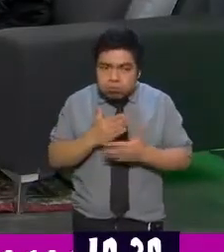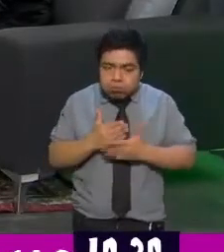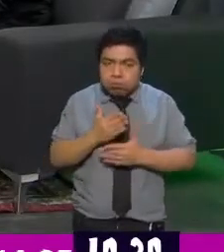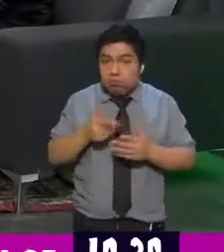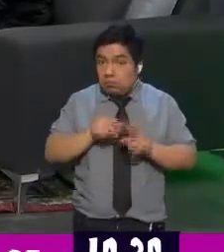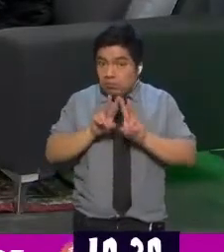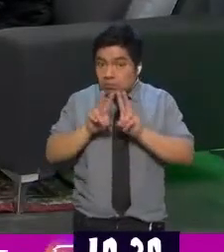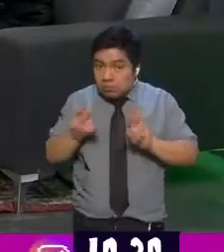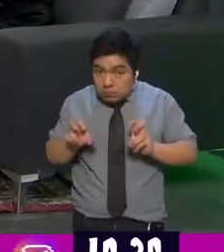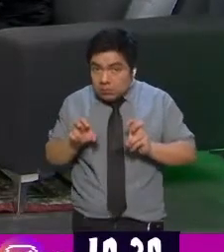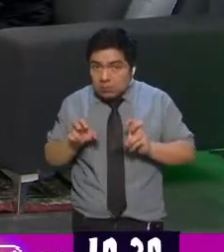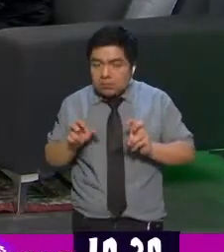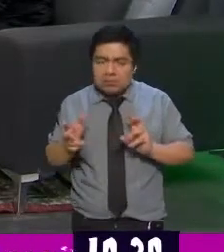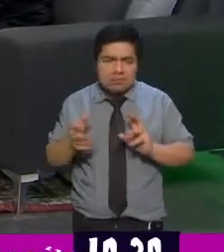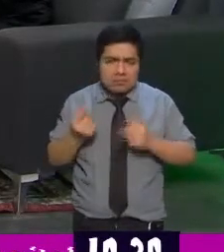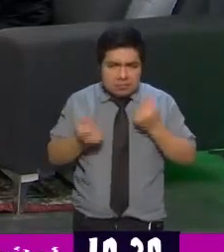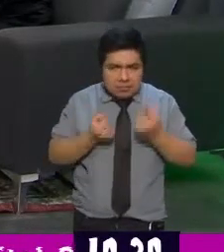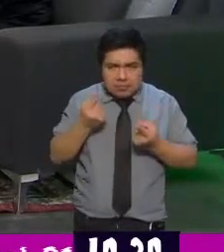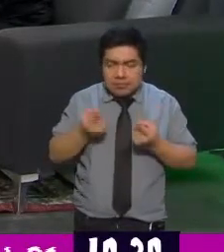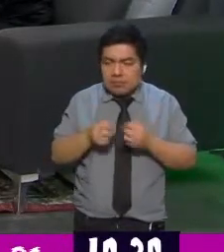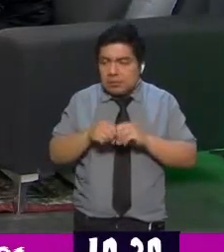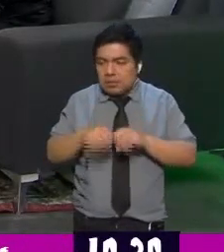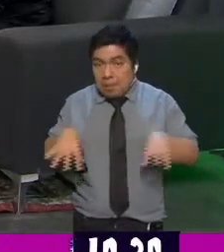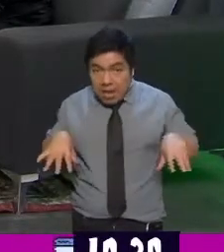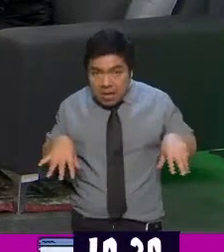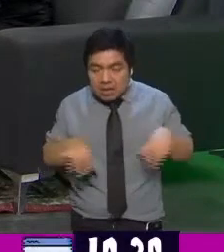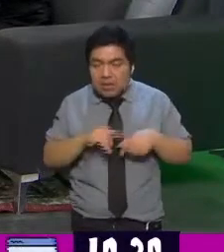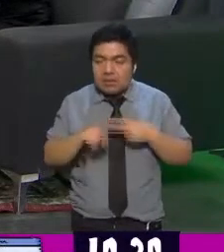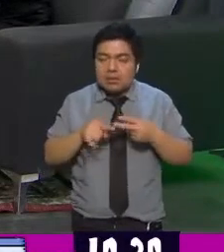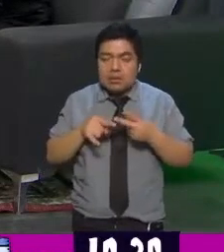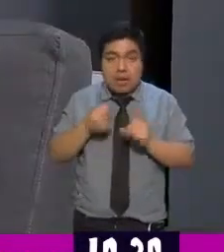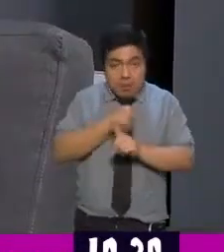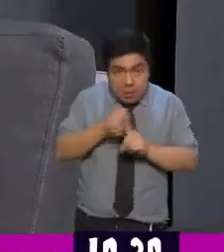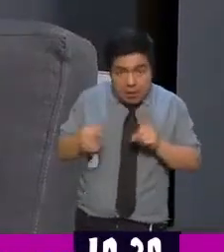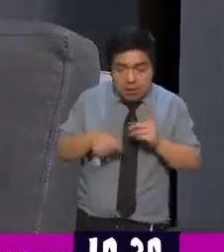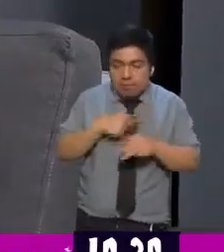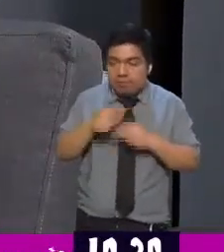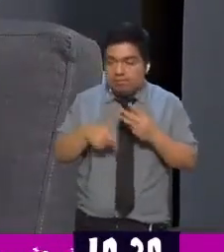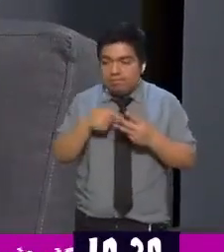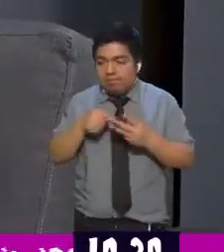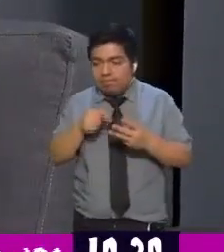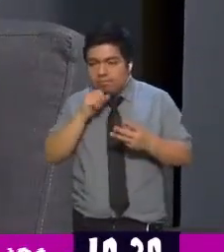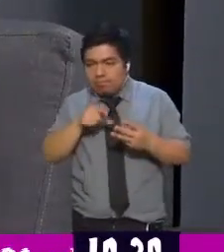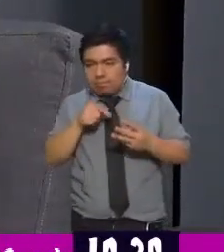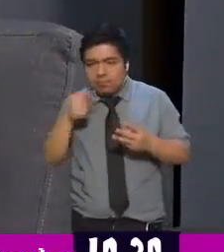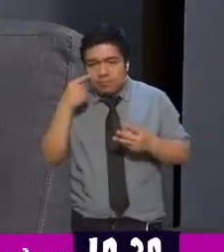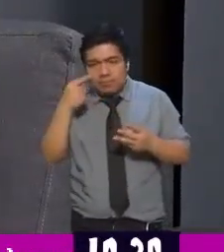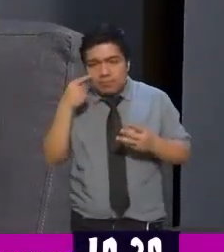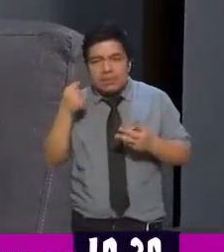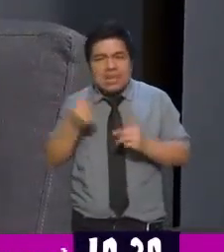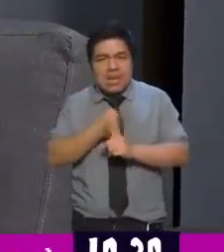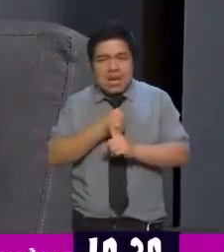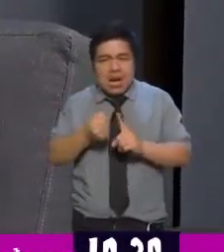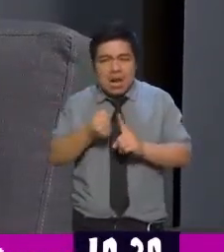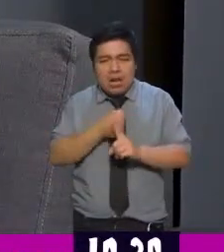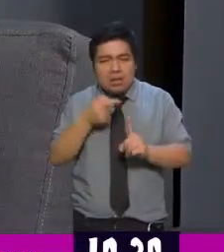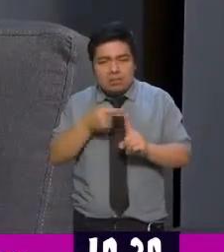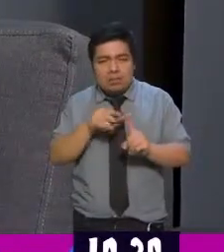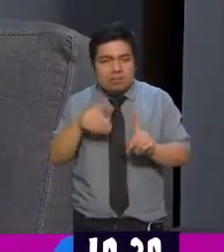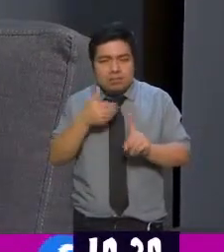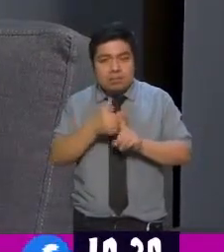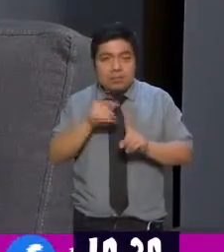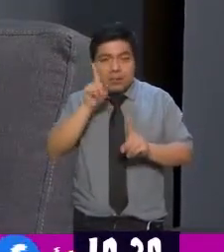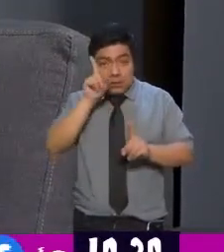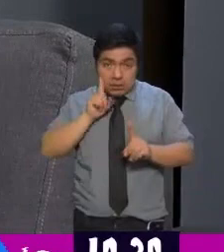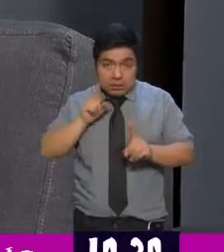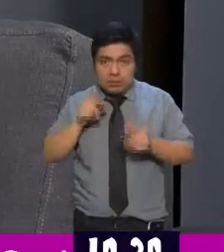de temas pues sobre la pérdida, sobre la violencia. Uy. Y también sobre todo la violencia hacia las